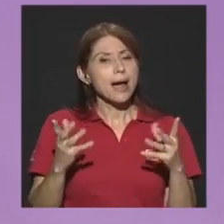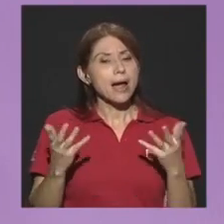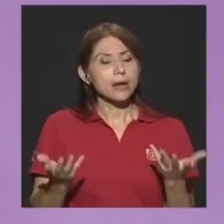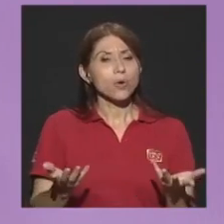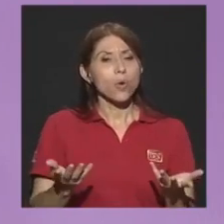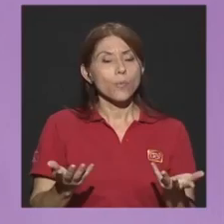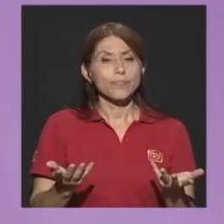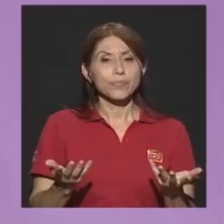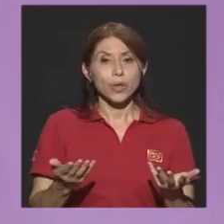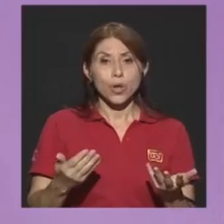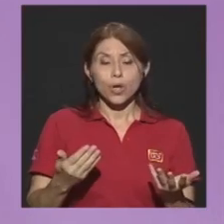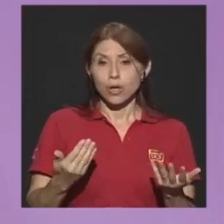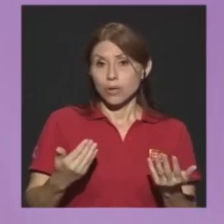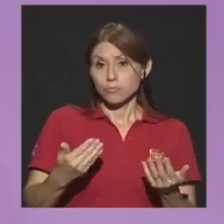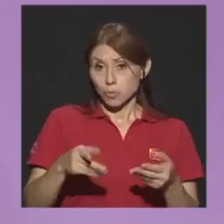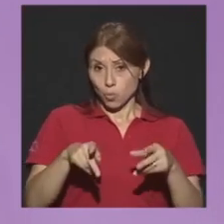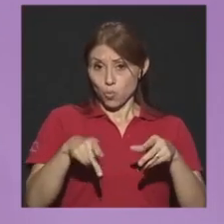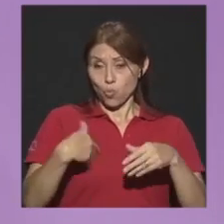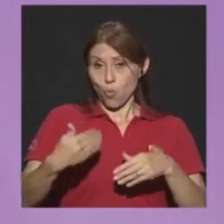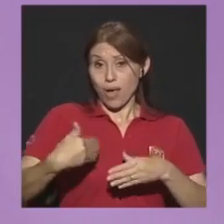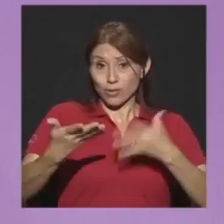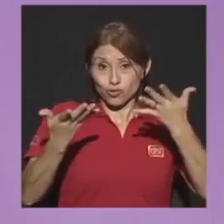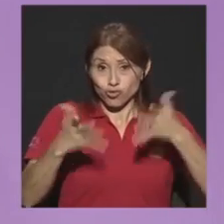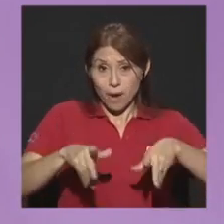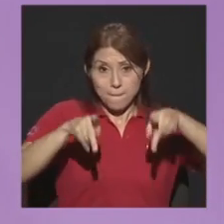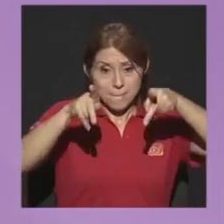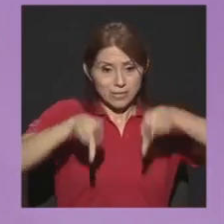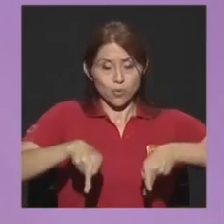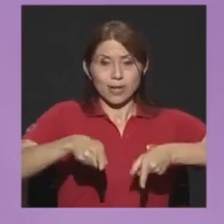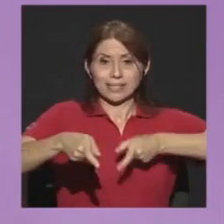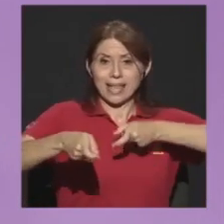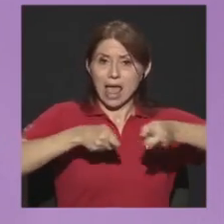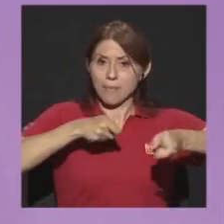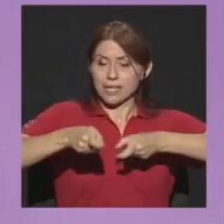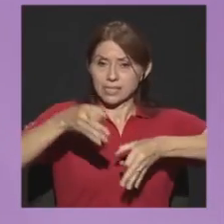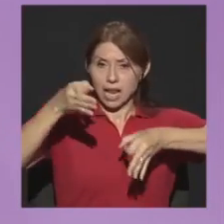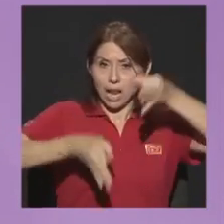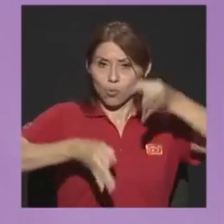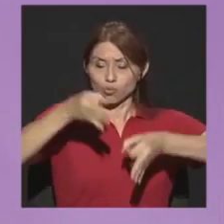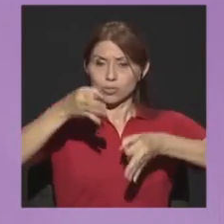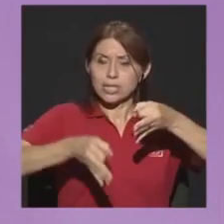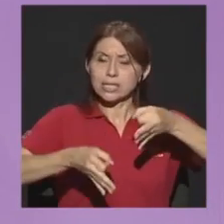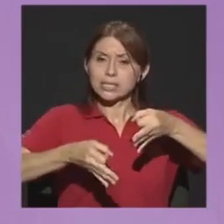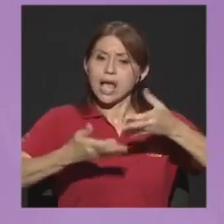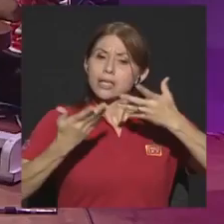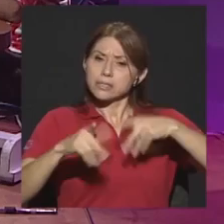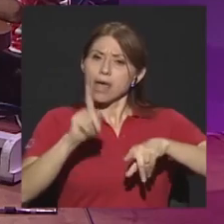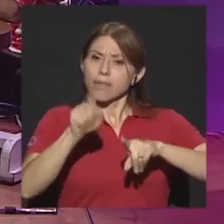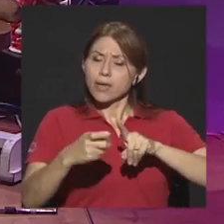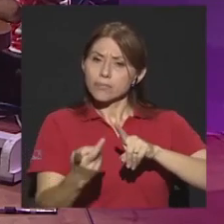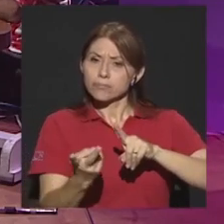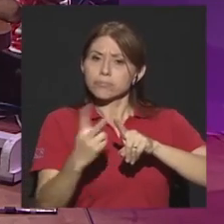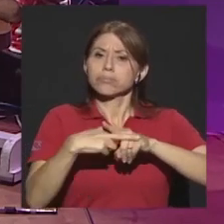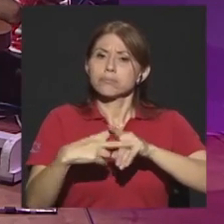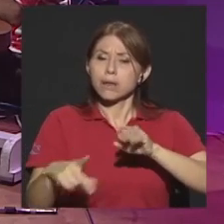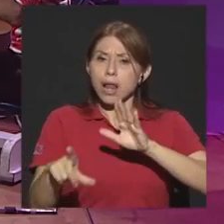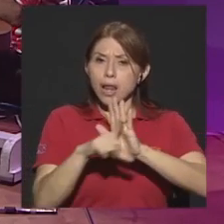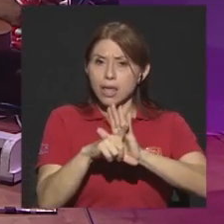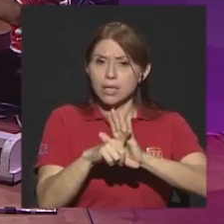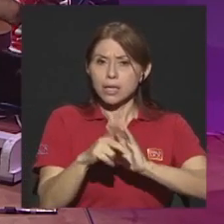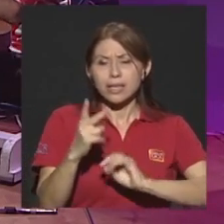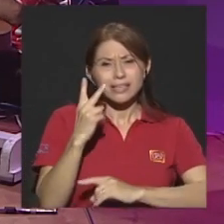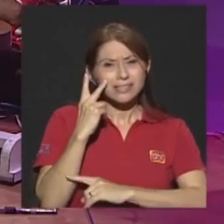que las personas que administran la justicia aplican la ley que se ve esta